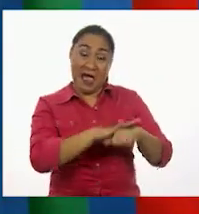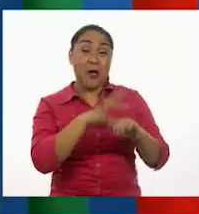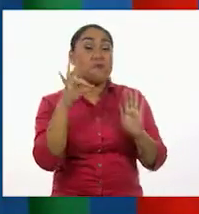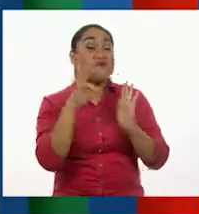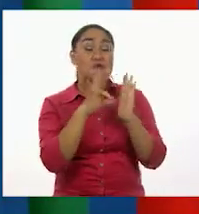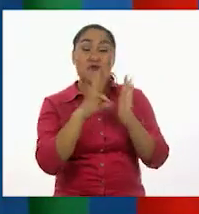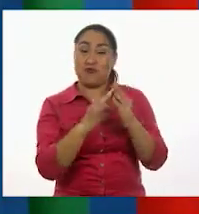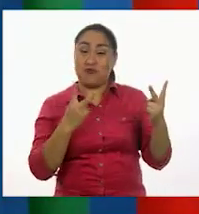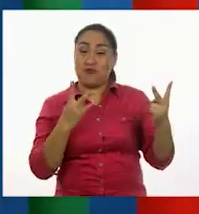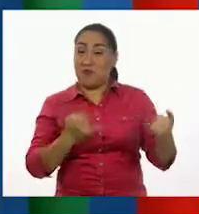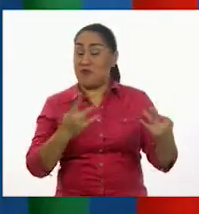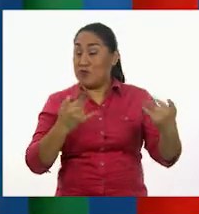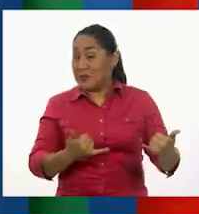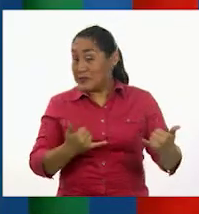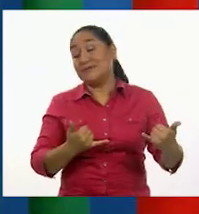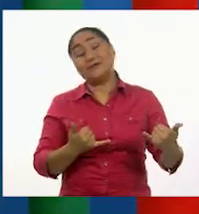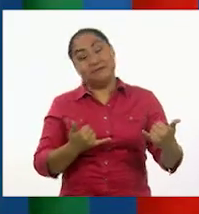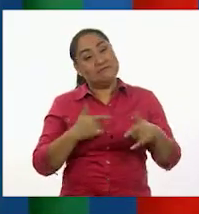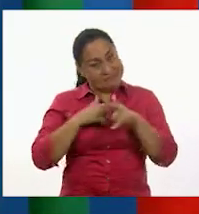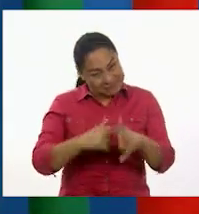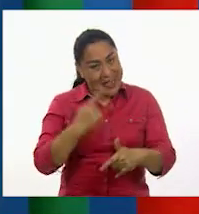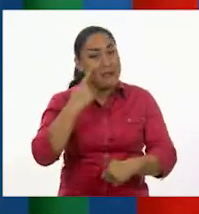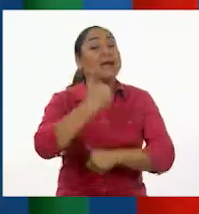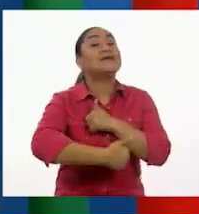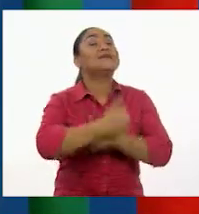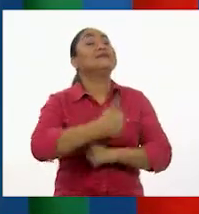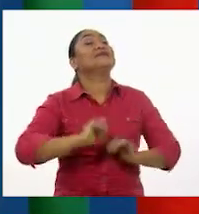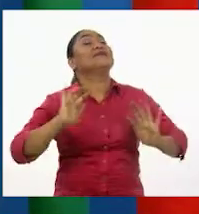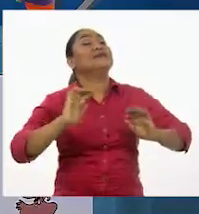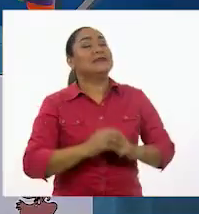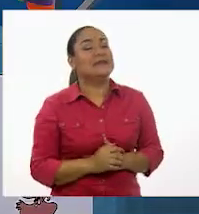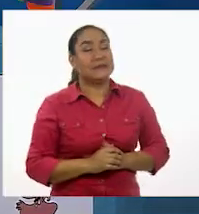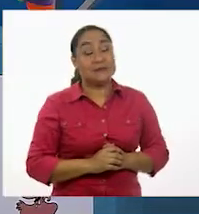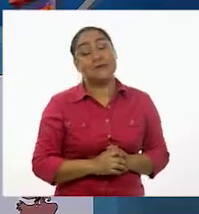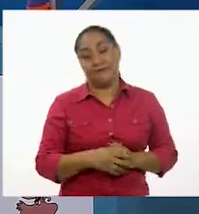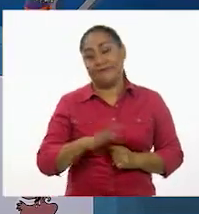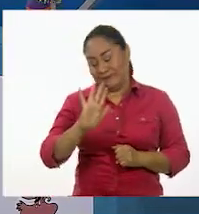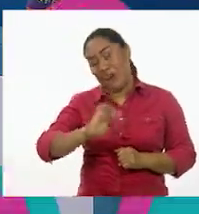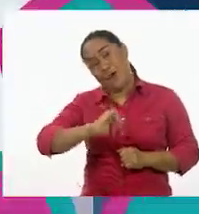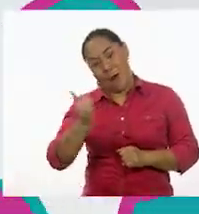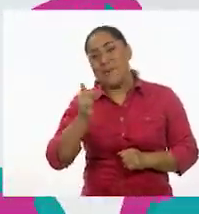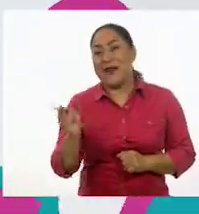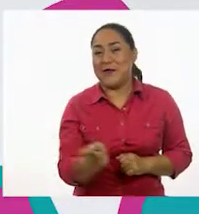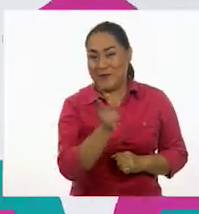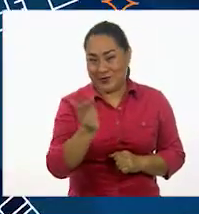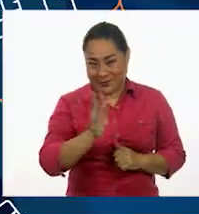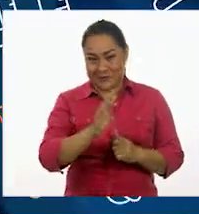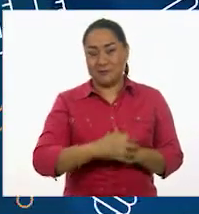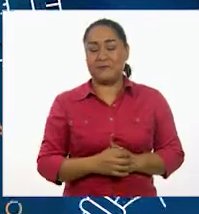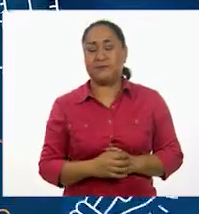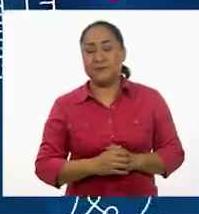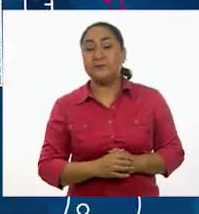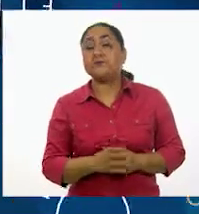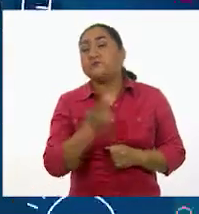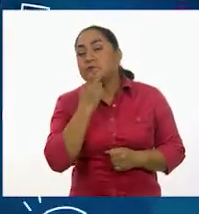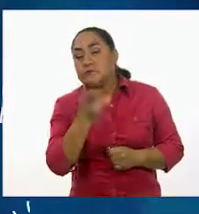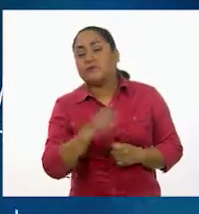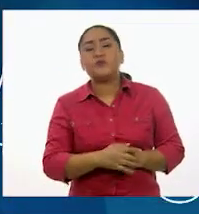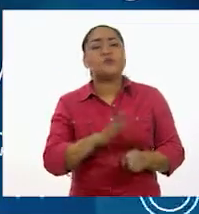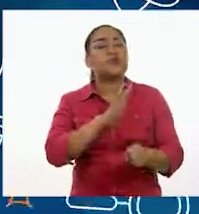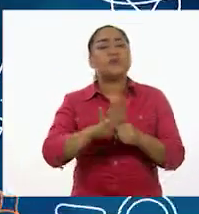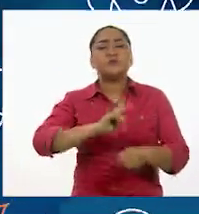puntos, 2 contra 2, así que tenemos que seguir con esto. Es verdad. Vamos a la siguiente pregunta. Dice, ¿qué